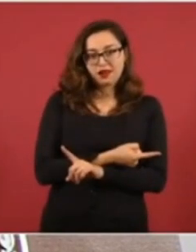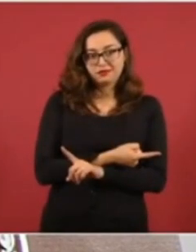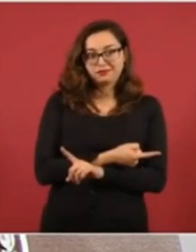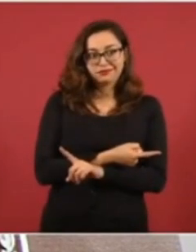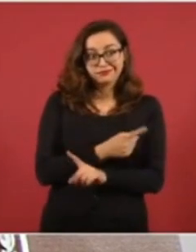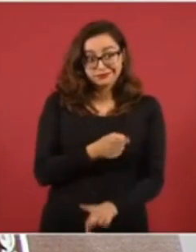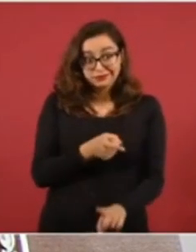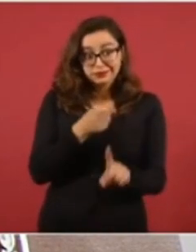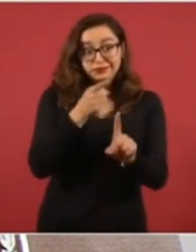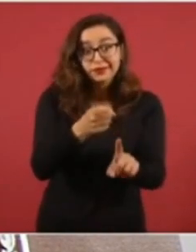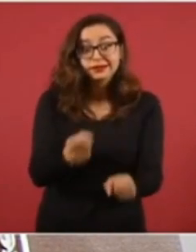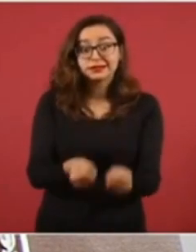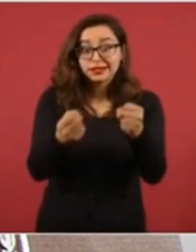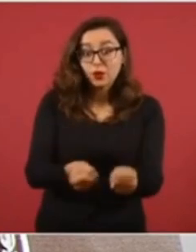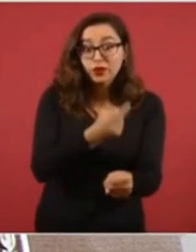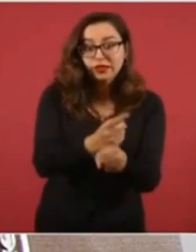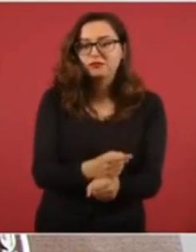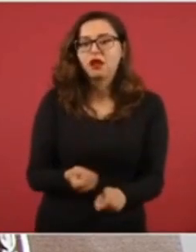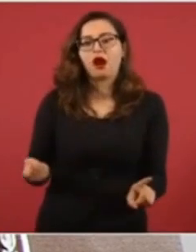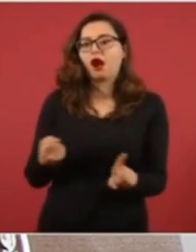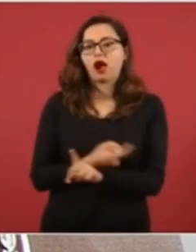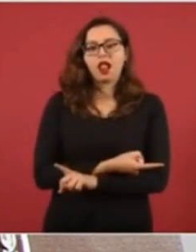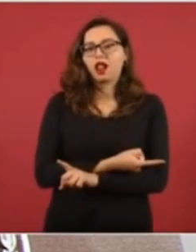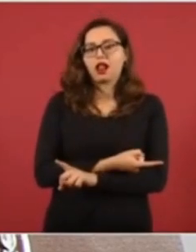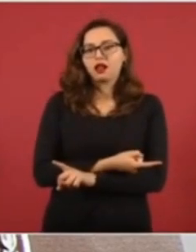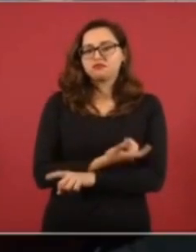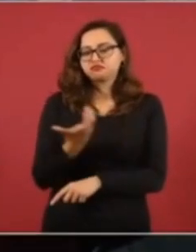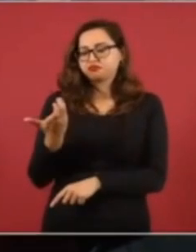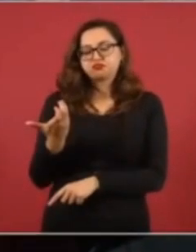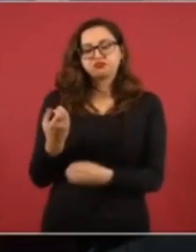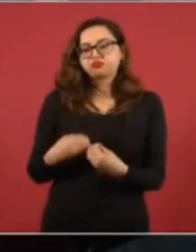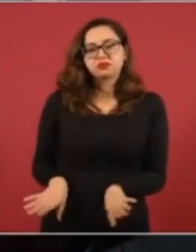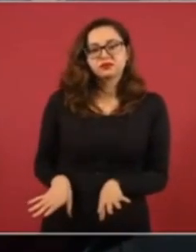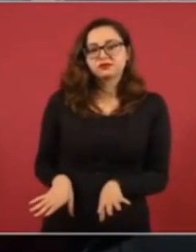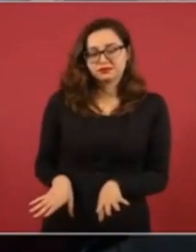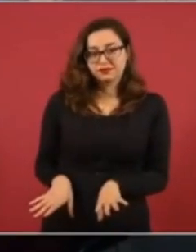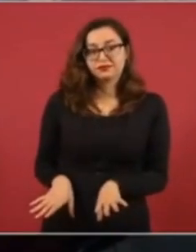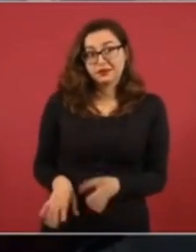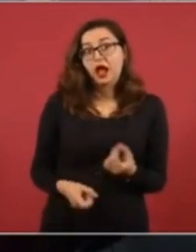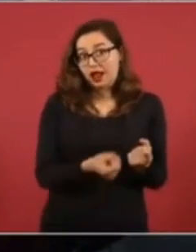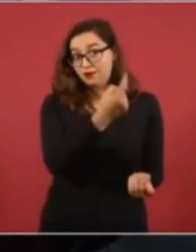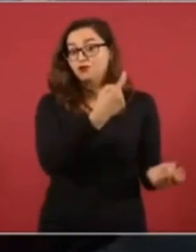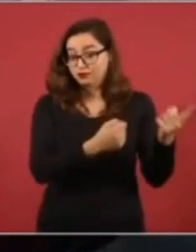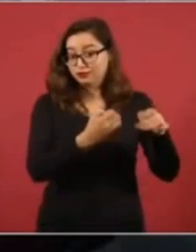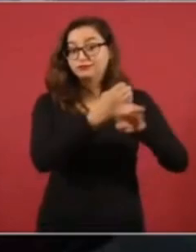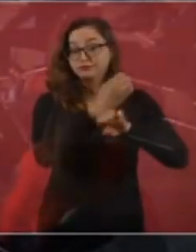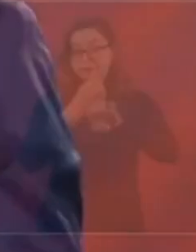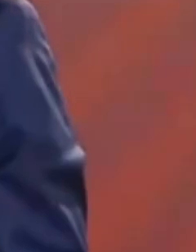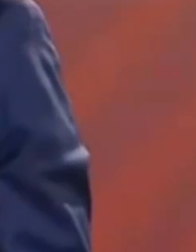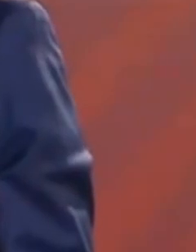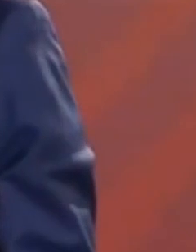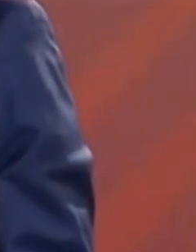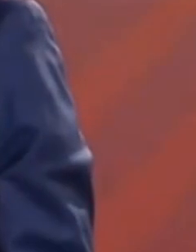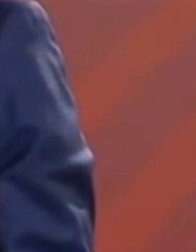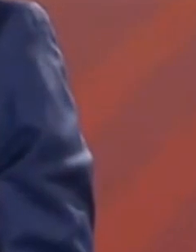al propósito de garantizar la seguridad pública. Actualmente hay